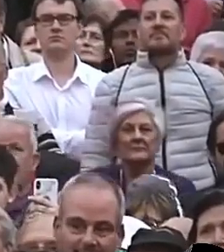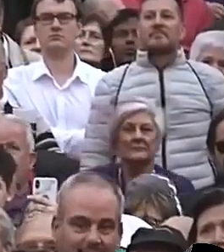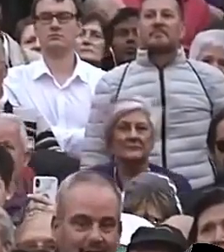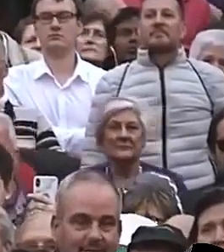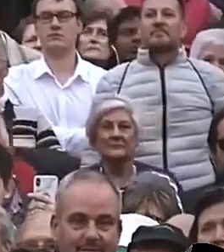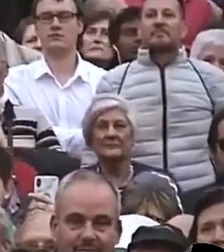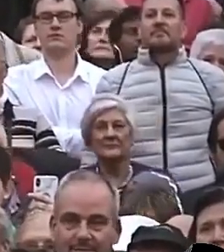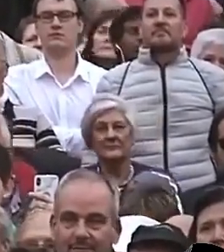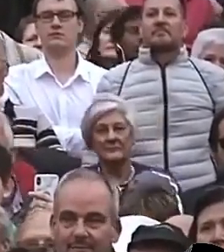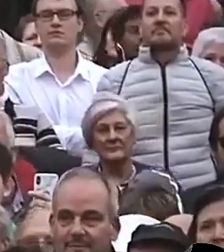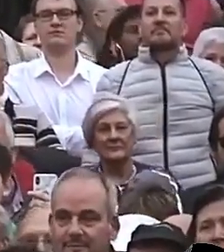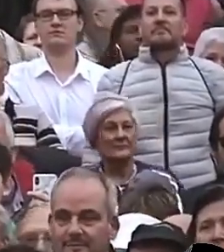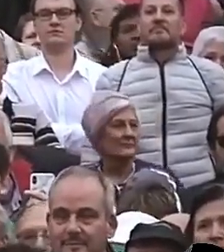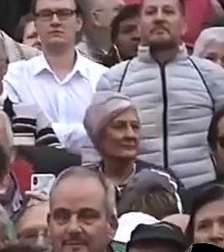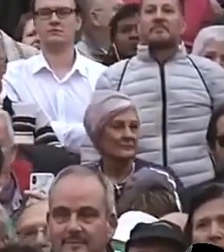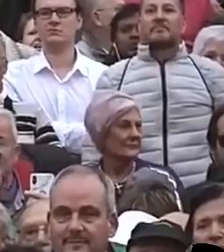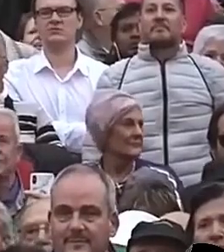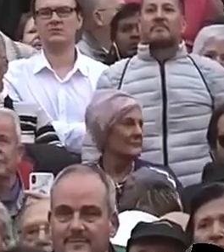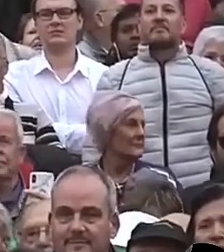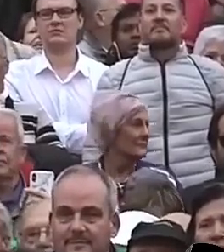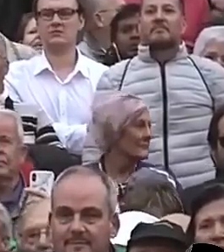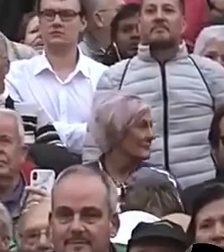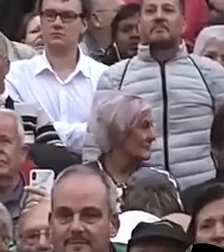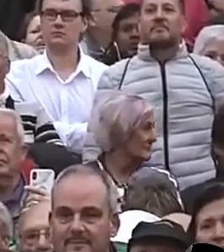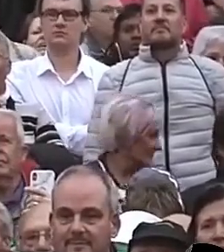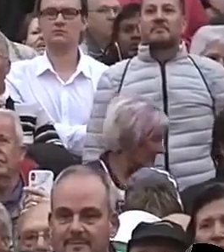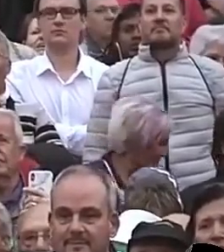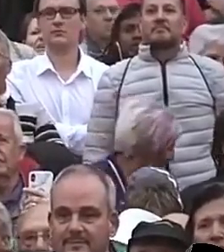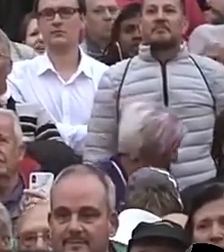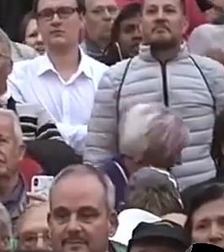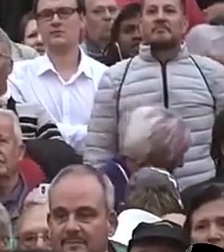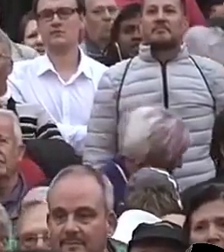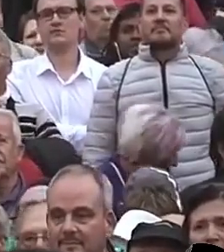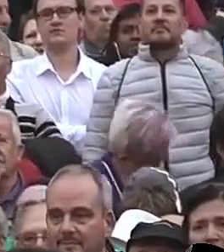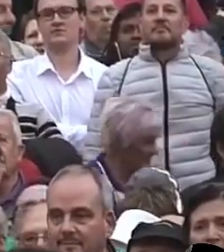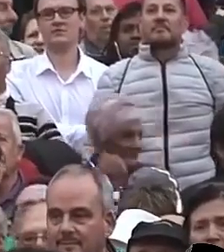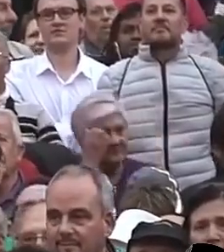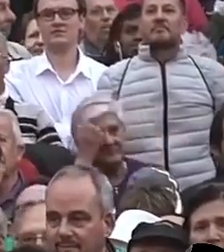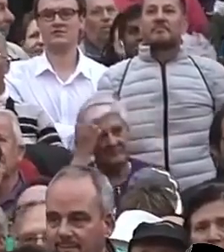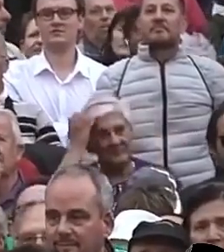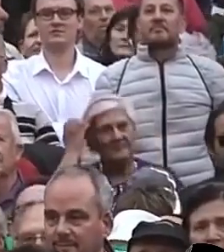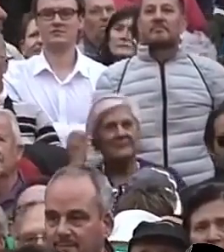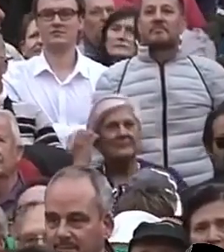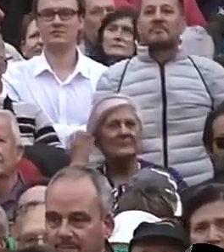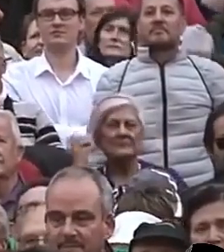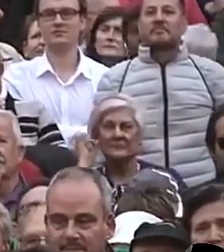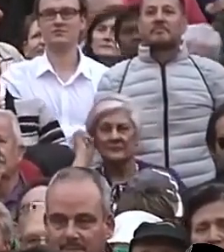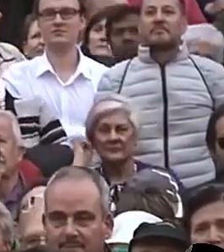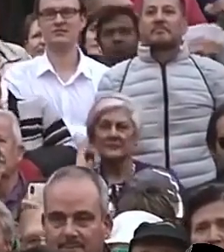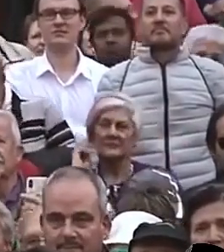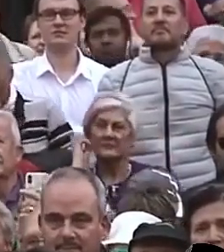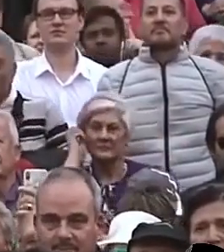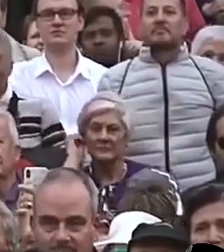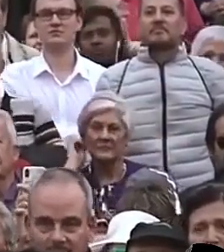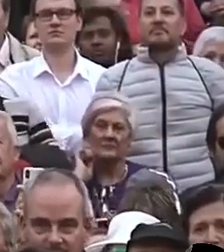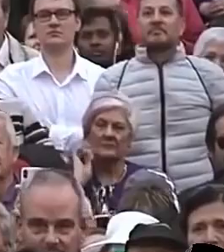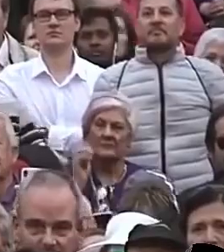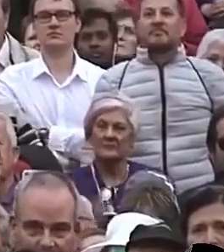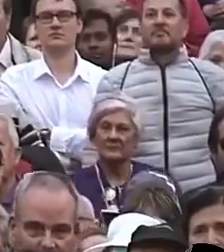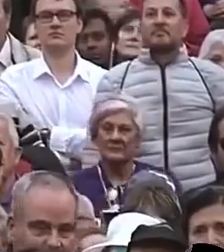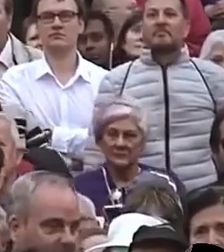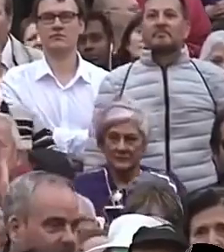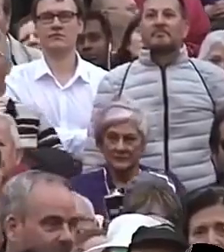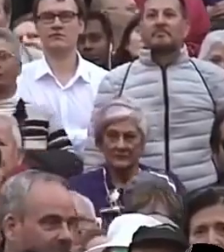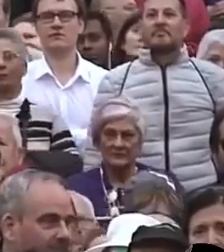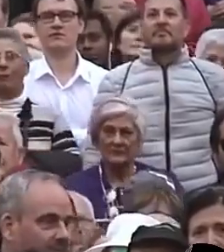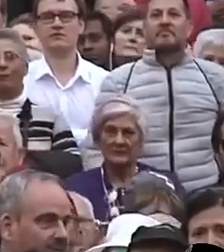hoy vengo aquí a recordaros que Pablo ha hecho historia, que lo vamos a estudiar nuestras hijas en los libros de